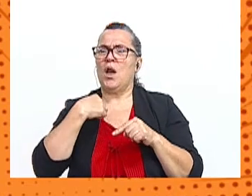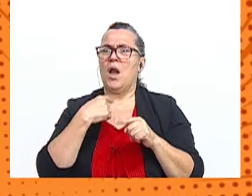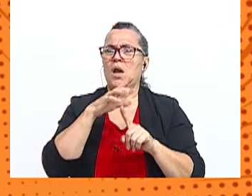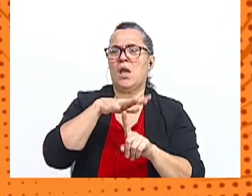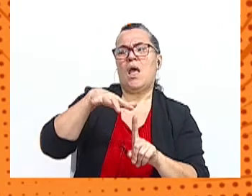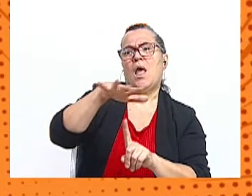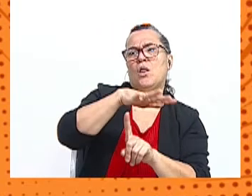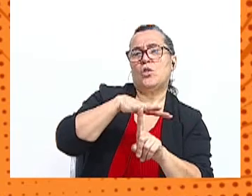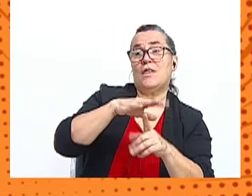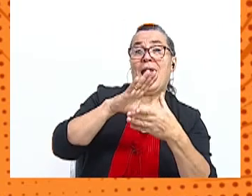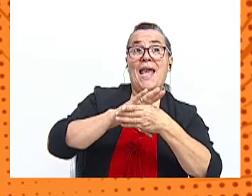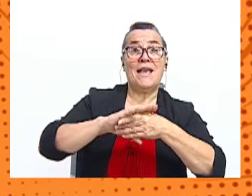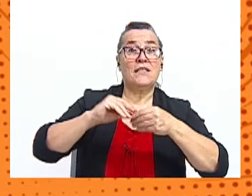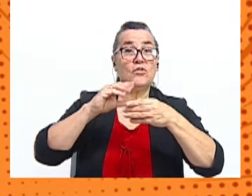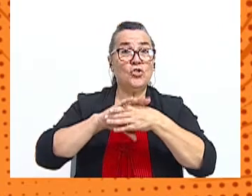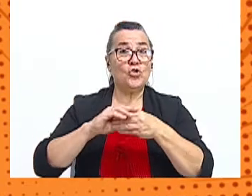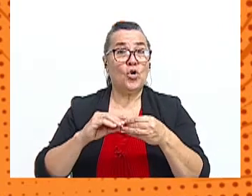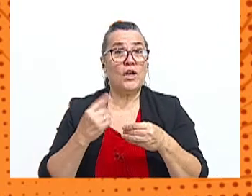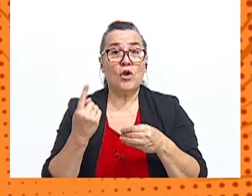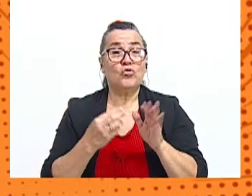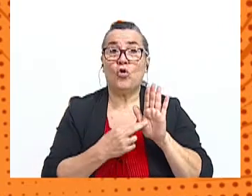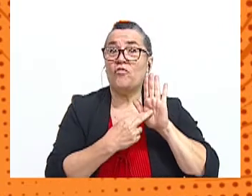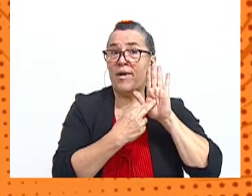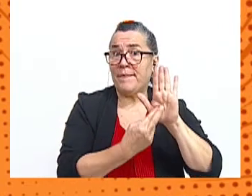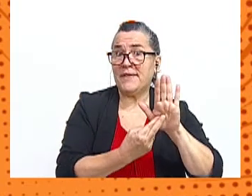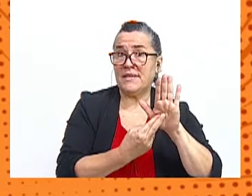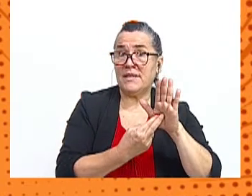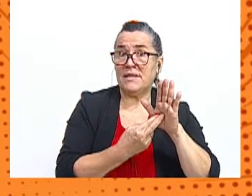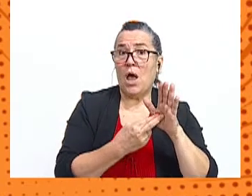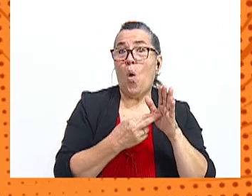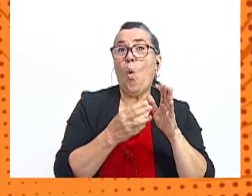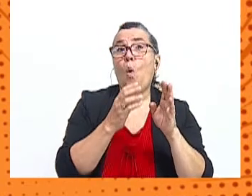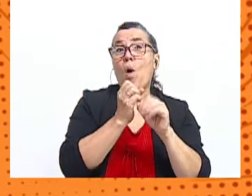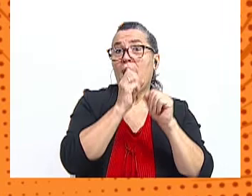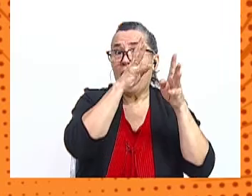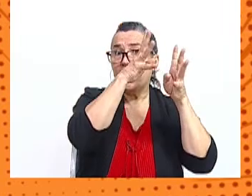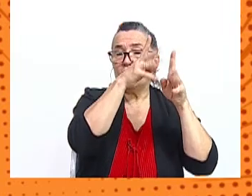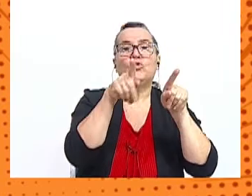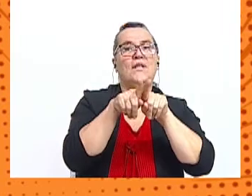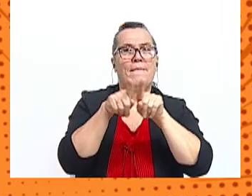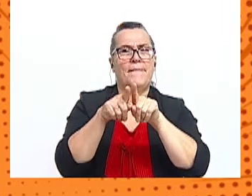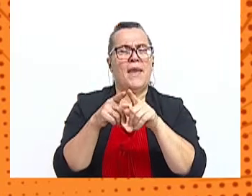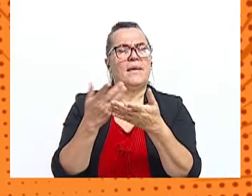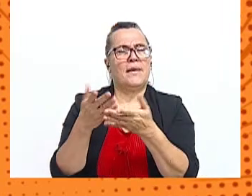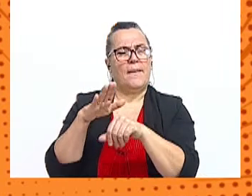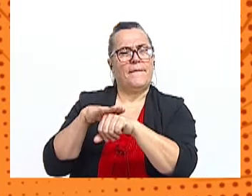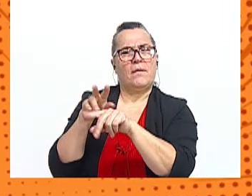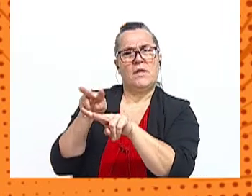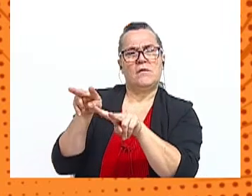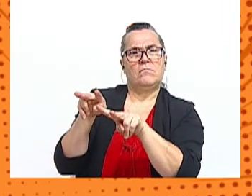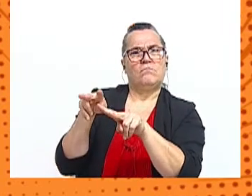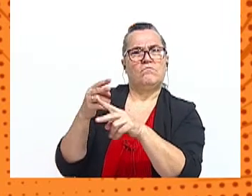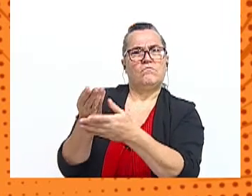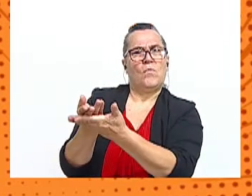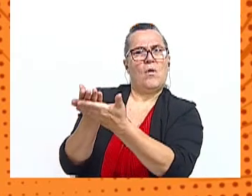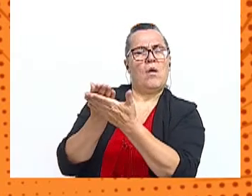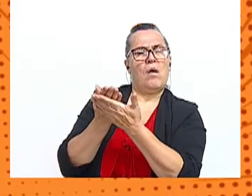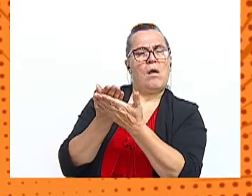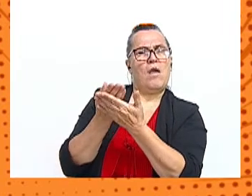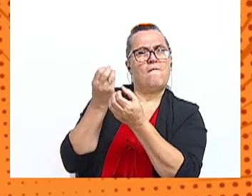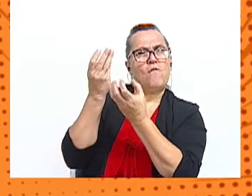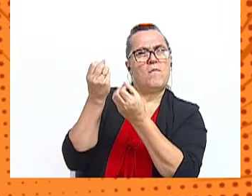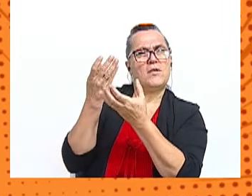que la historia no solamente represente un hecho ficcional, sino que nos permita analizar y